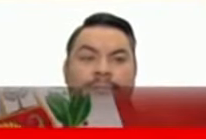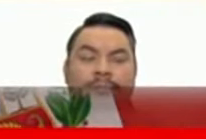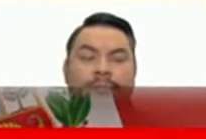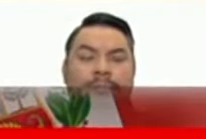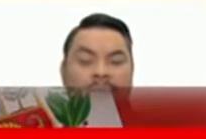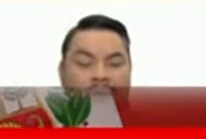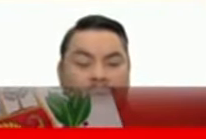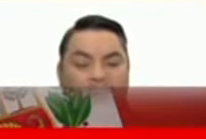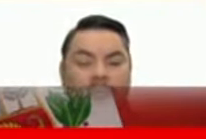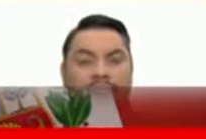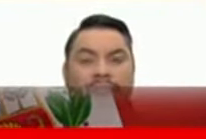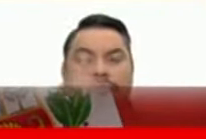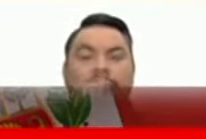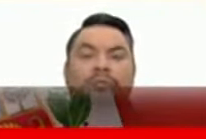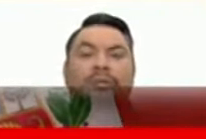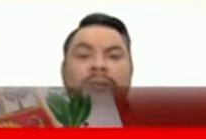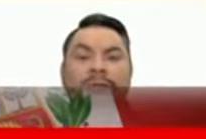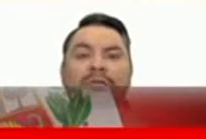Resolución Suprema